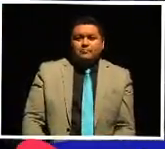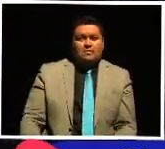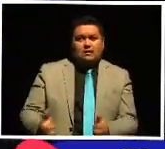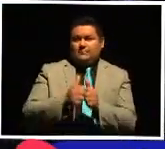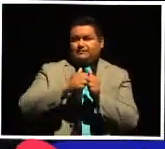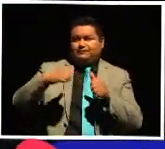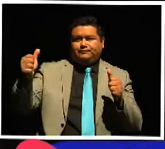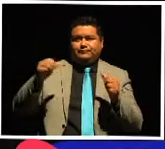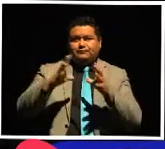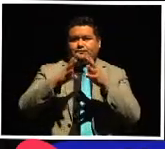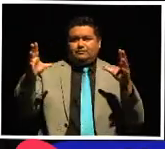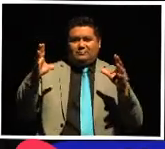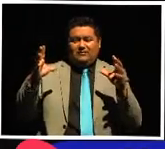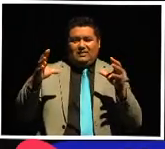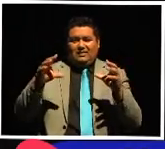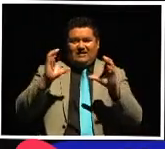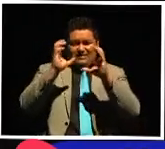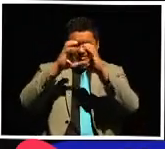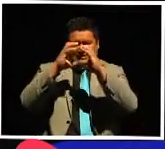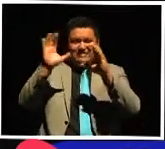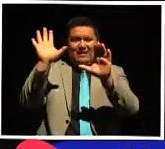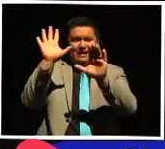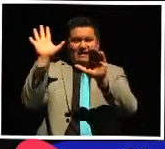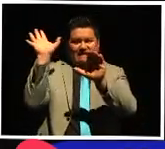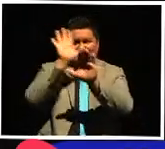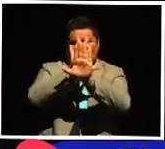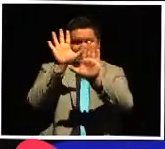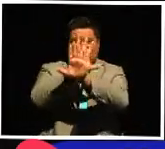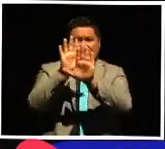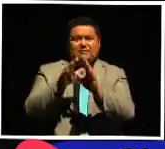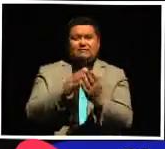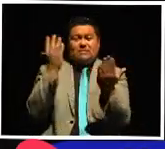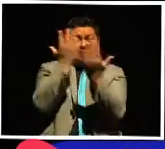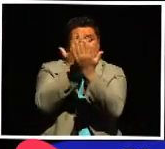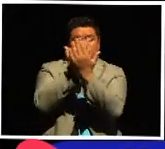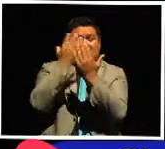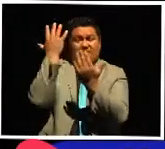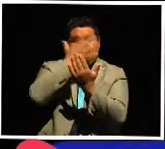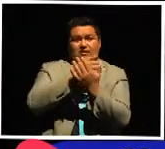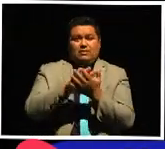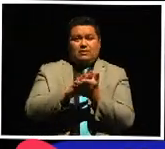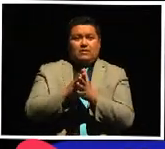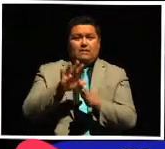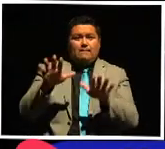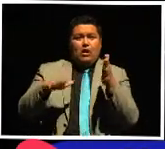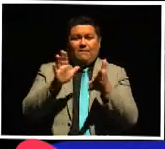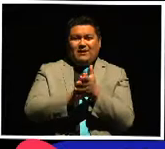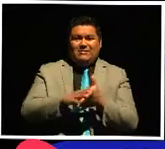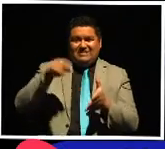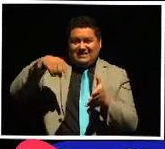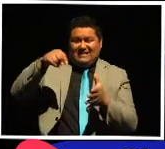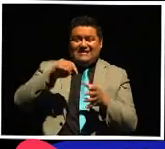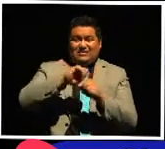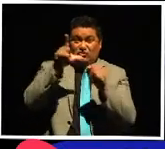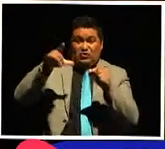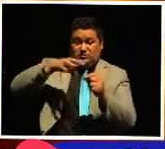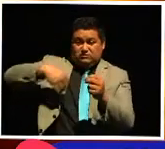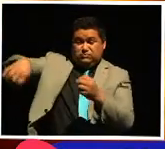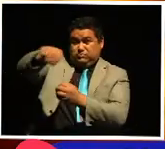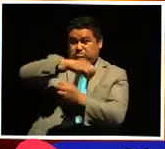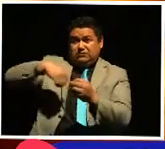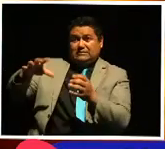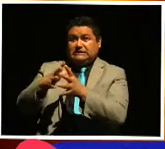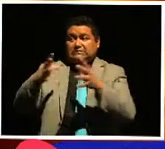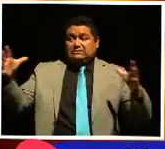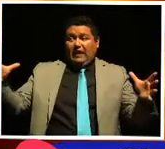masiva tiene su agujero negro masivo y esta sombra es más o menos por escala el tamaño del sistema solar. ¿Ya?